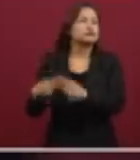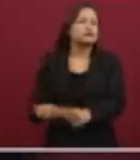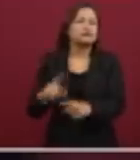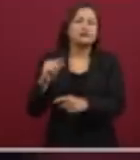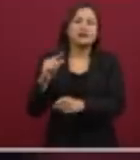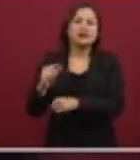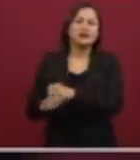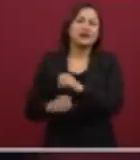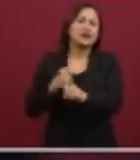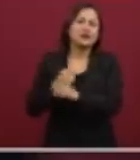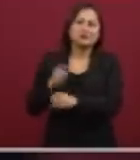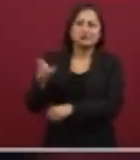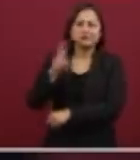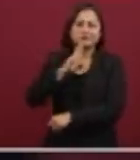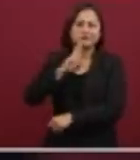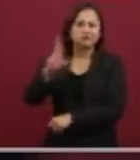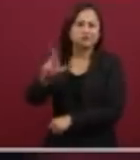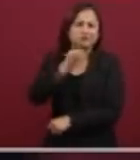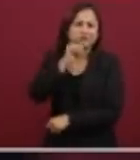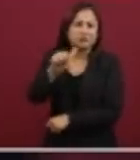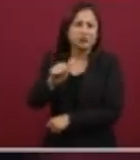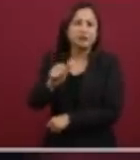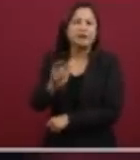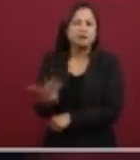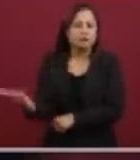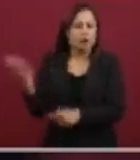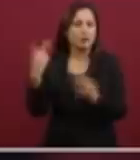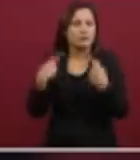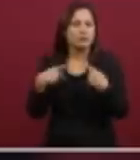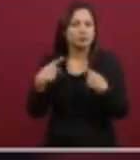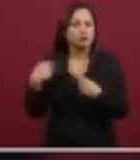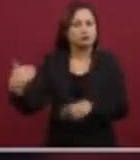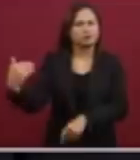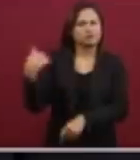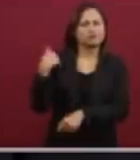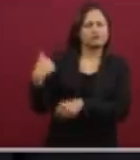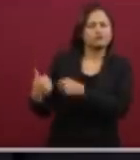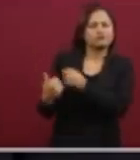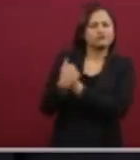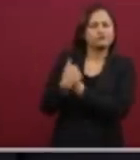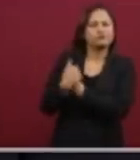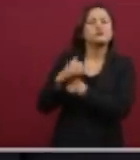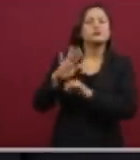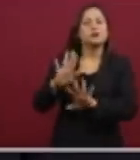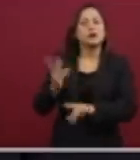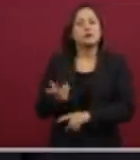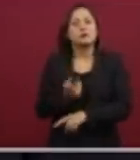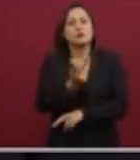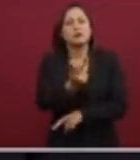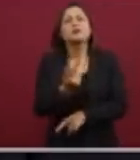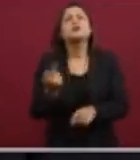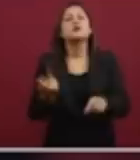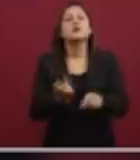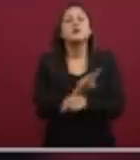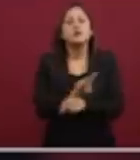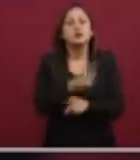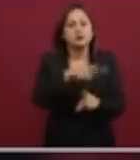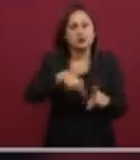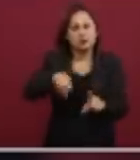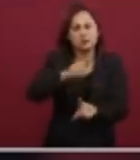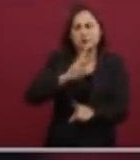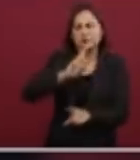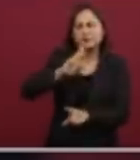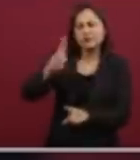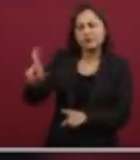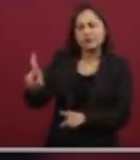no se les ha resuelto. Entonces ellos quieren saber cuál es la respuesta del gobierno federal a la Comisión